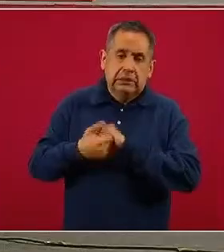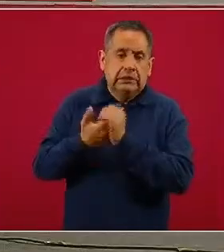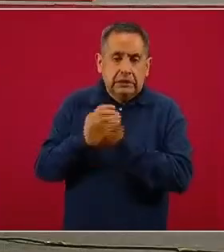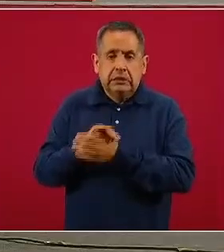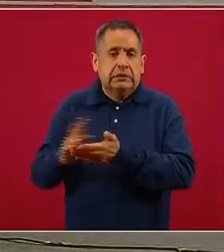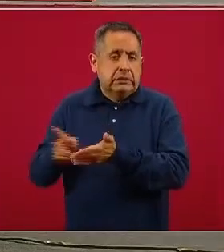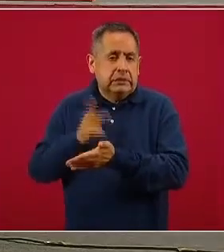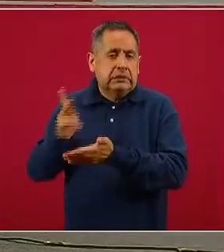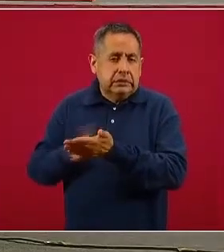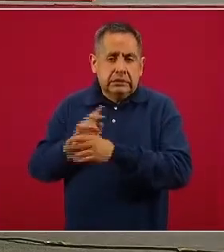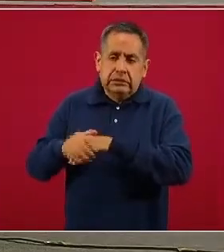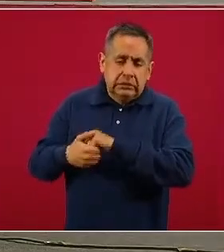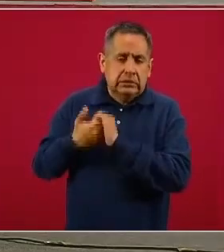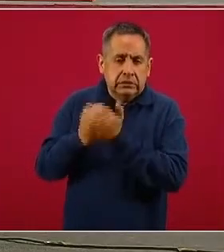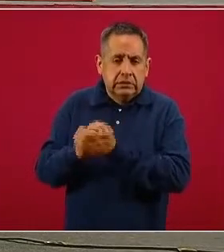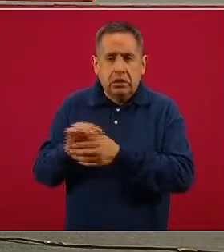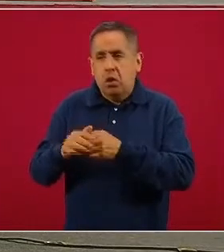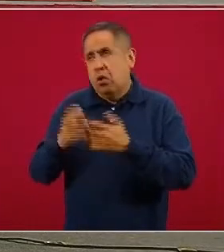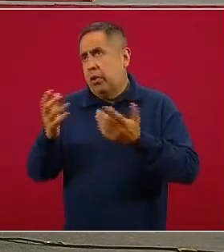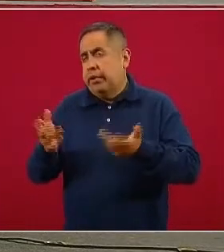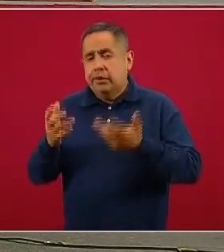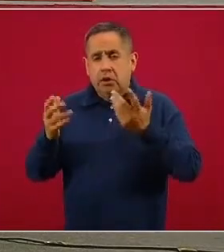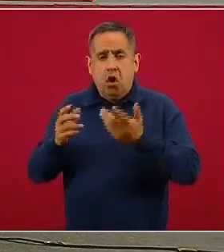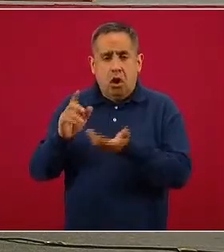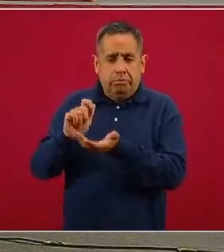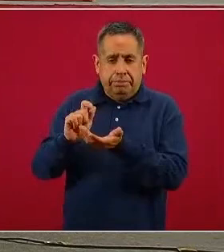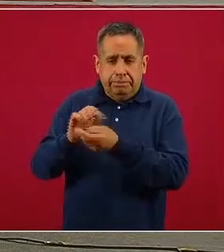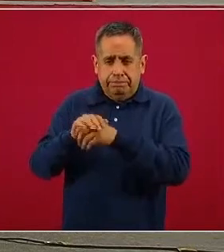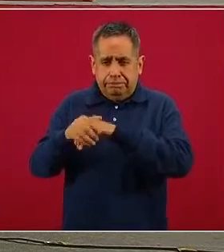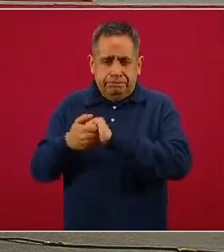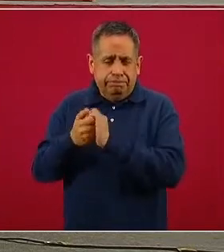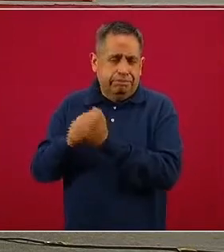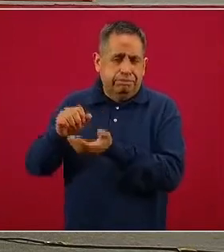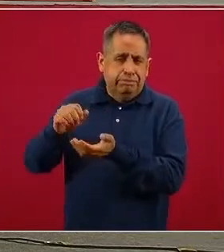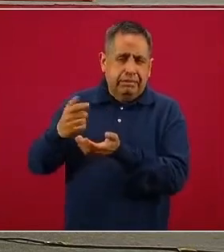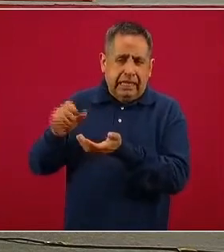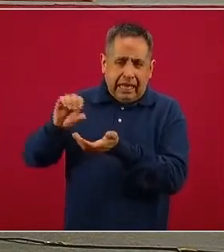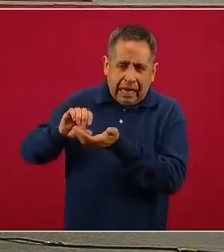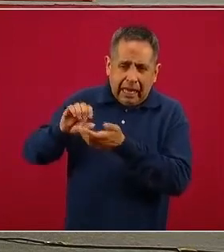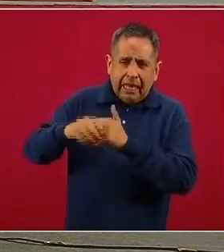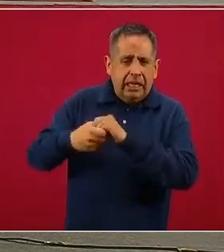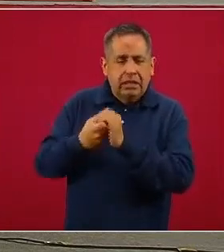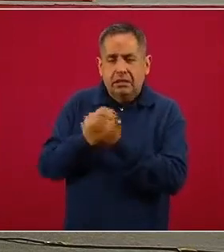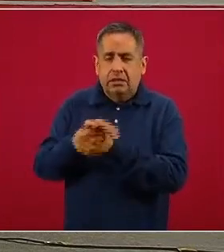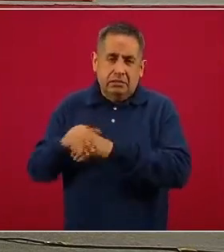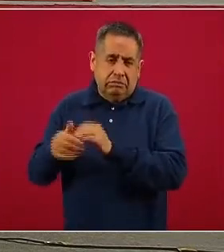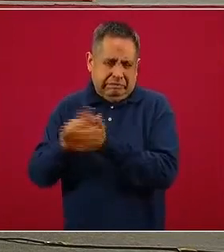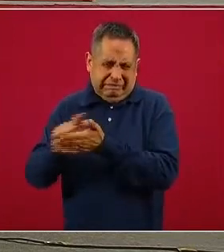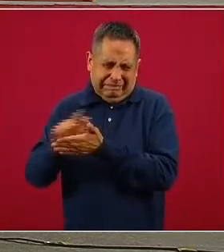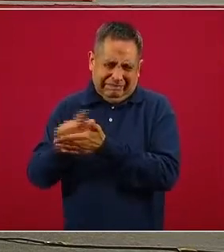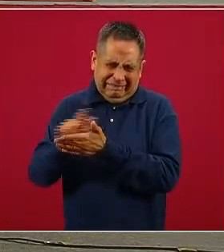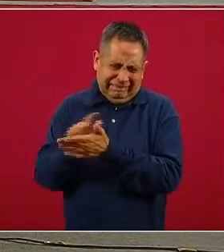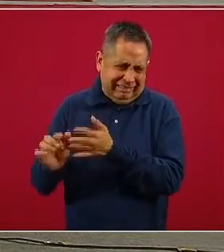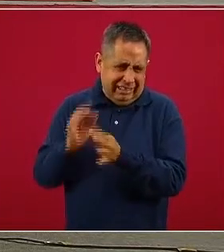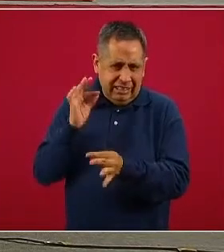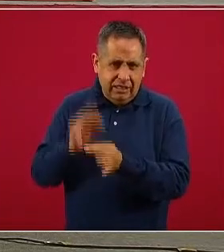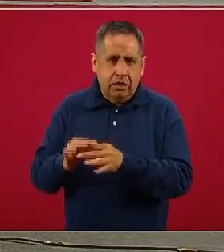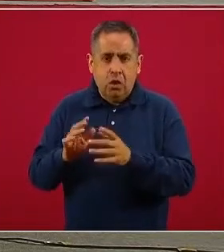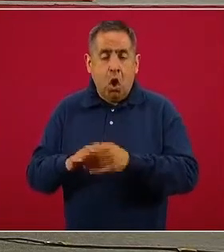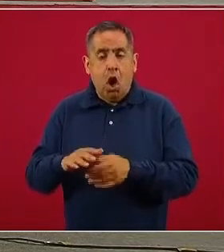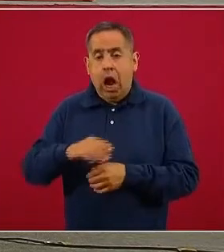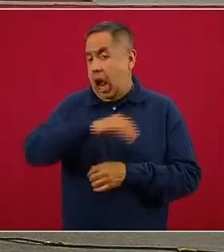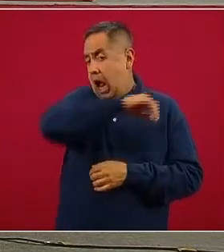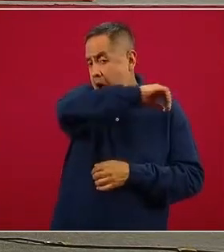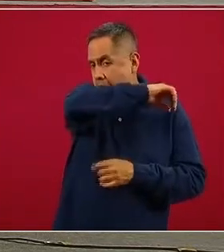manos frecuentemente o al menos desinfectándolas con alcohol gel, el hecho de estar estornudando